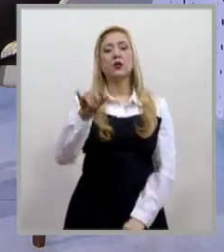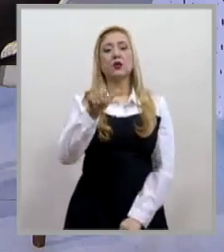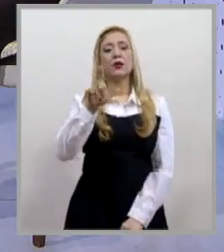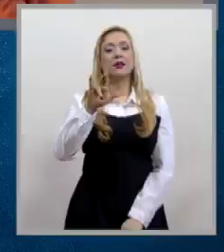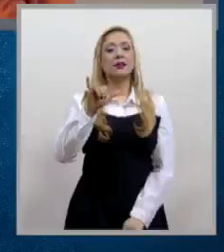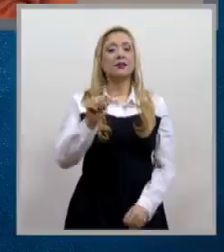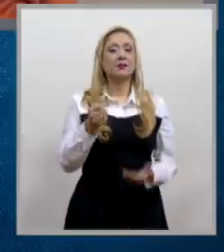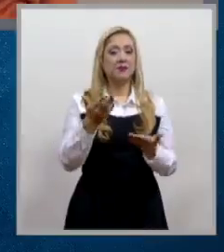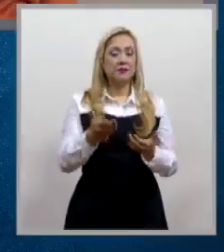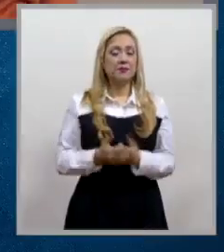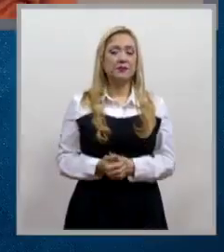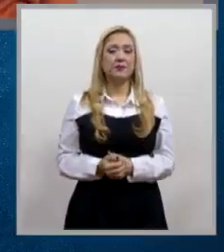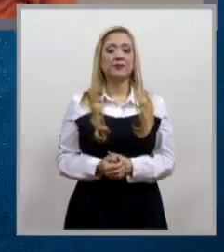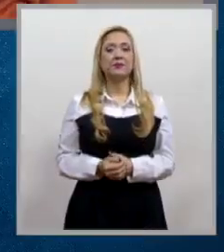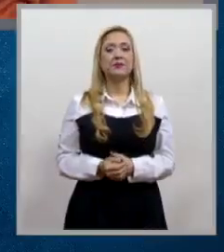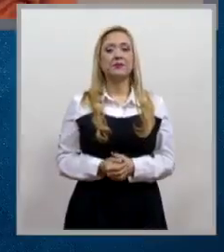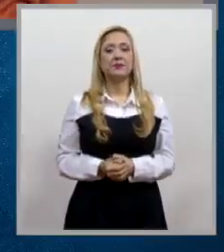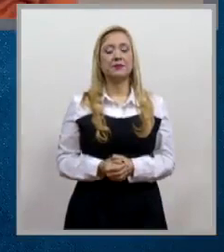turno.